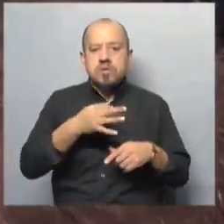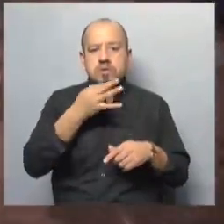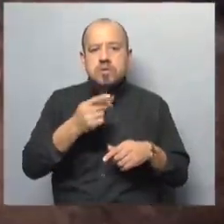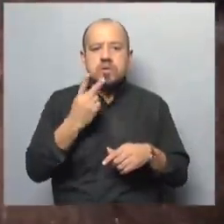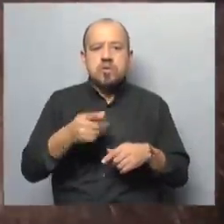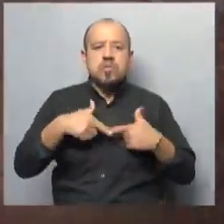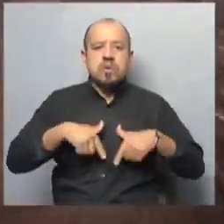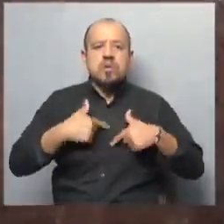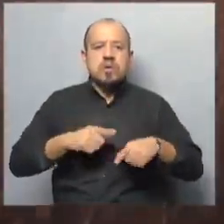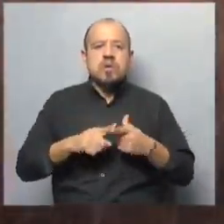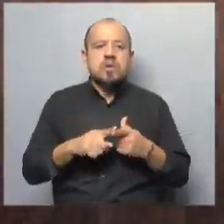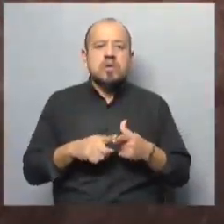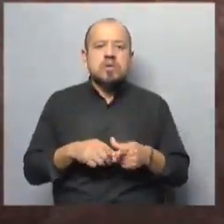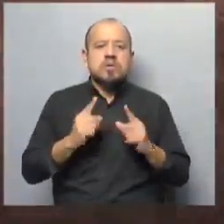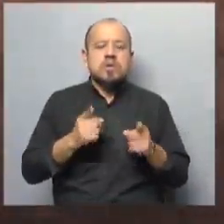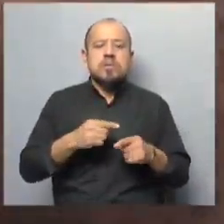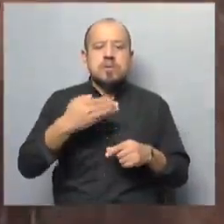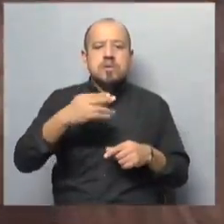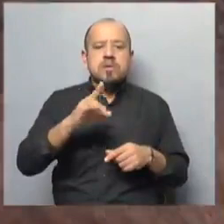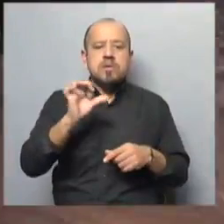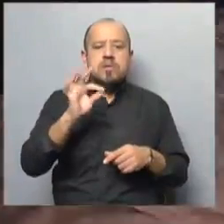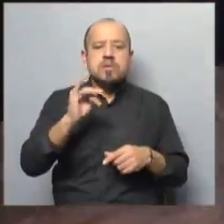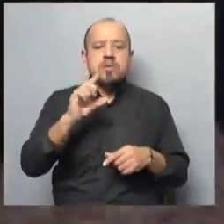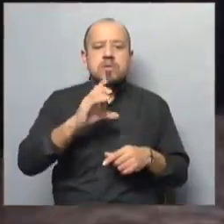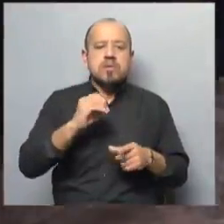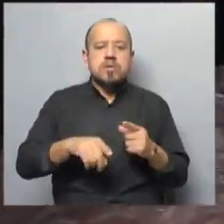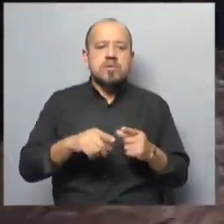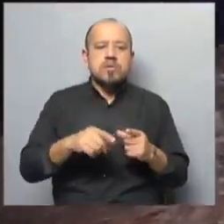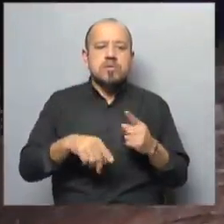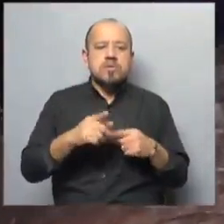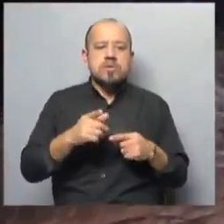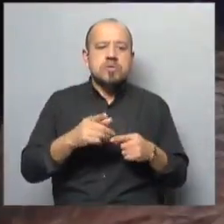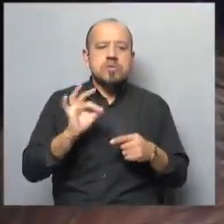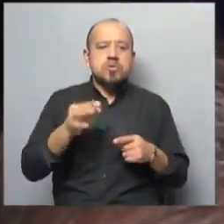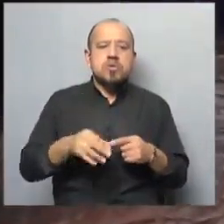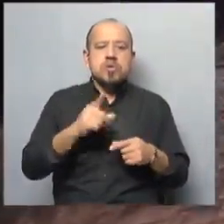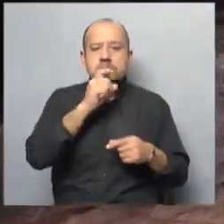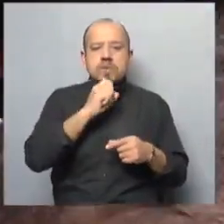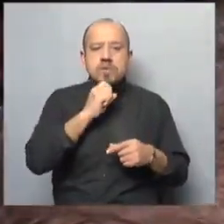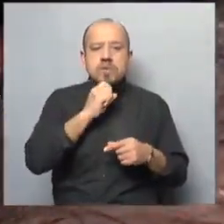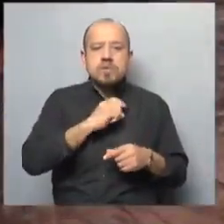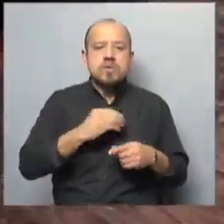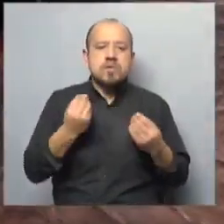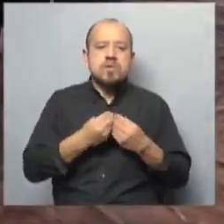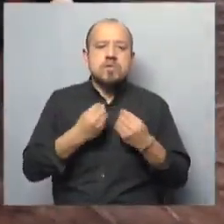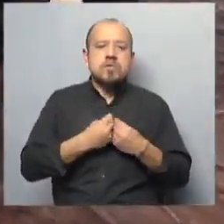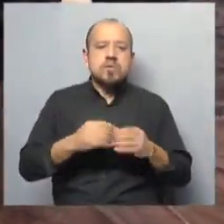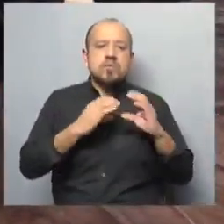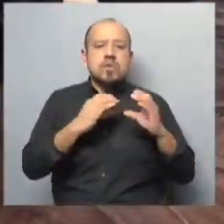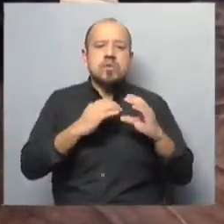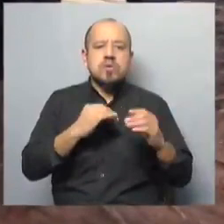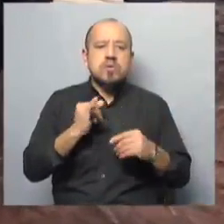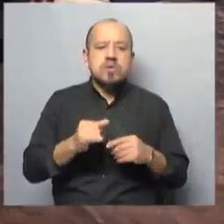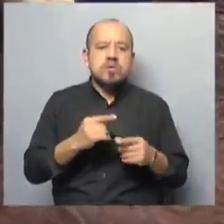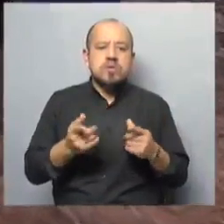ministros. También escuchamos a Bustillo decir que desde octubre hasta marzo no se había enterado por la prensa, cuando varios medios de comunicación sí así lo habían.